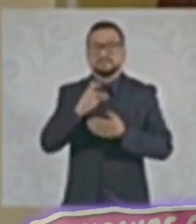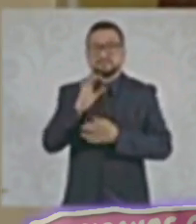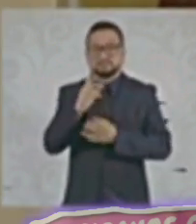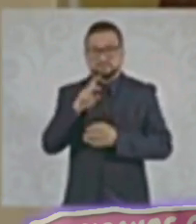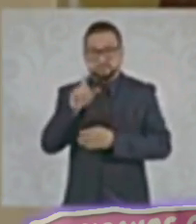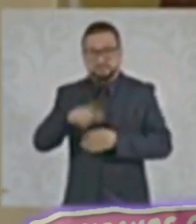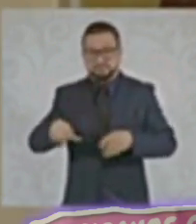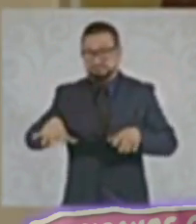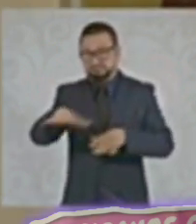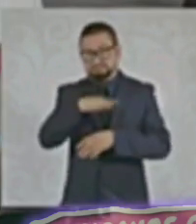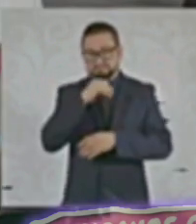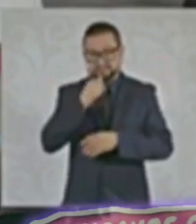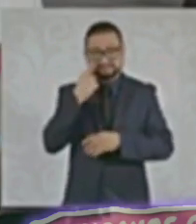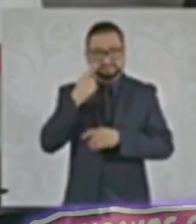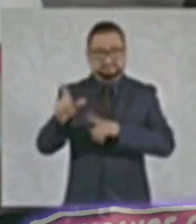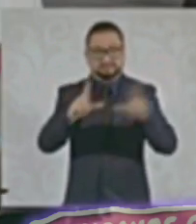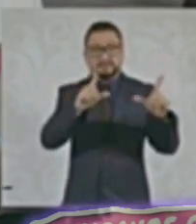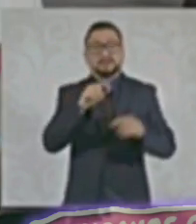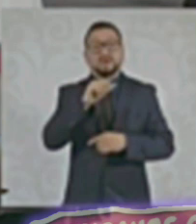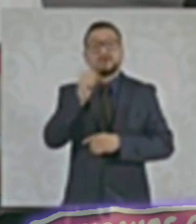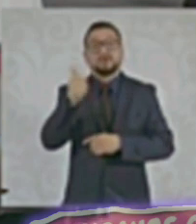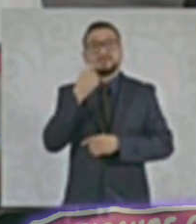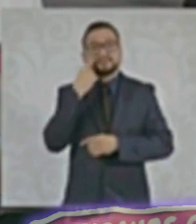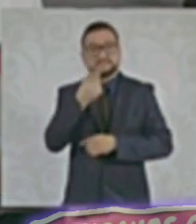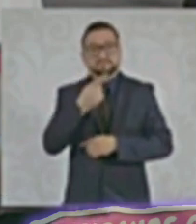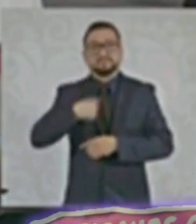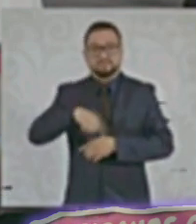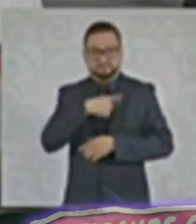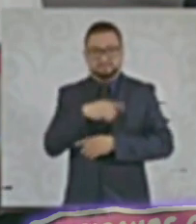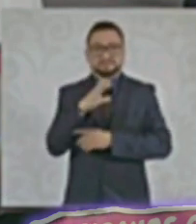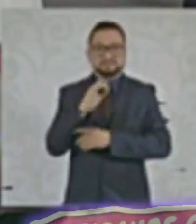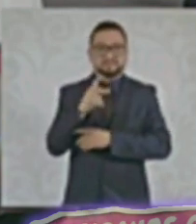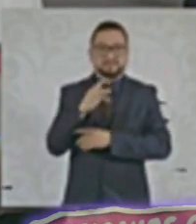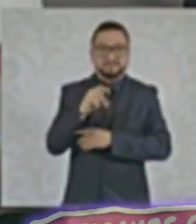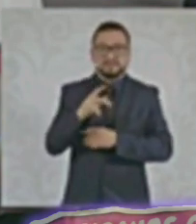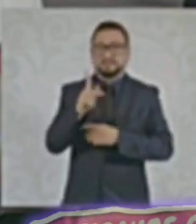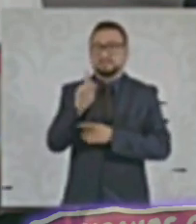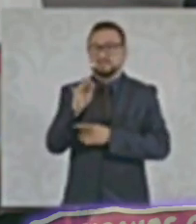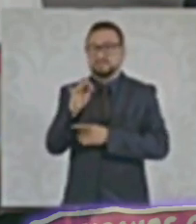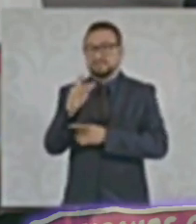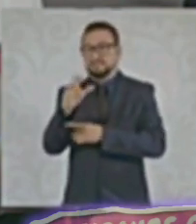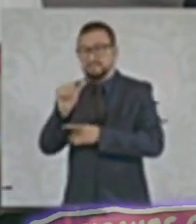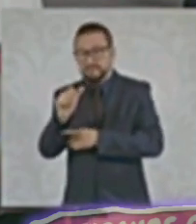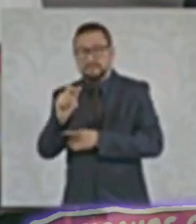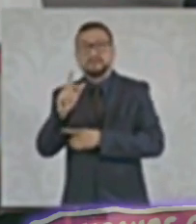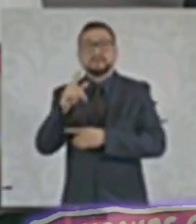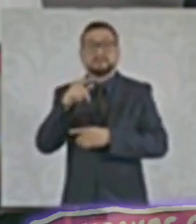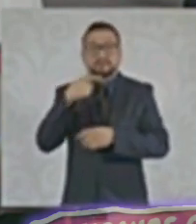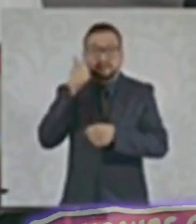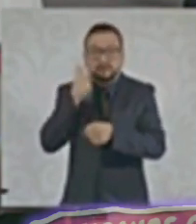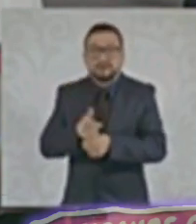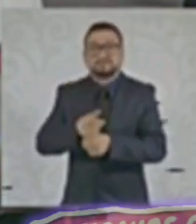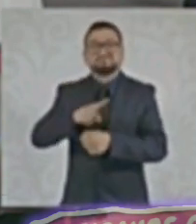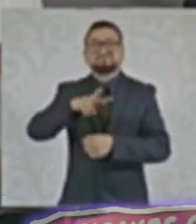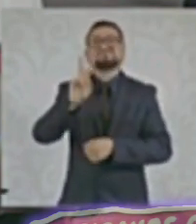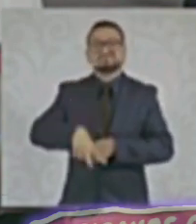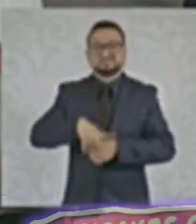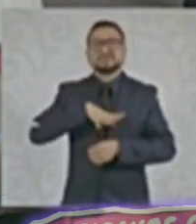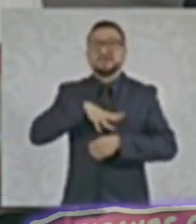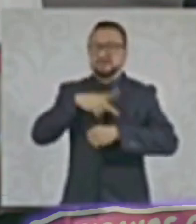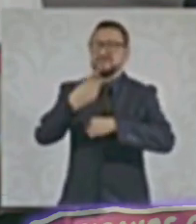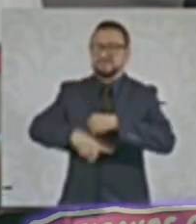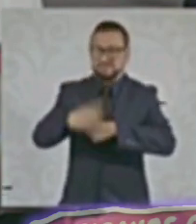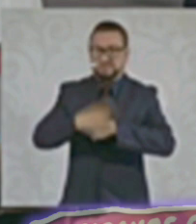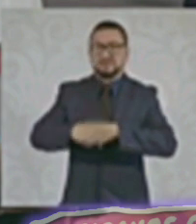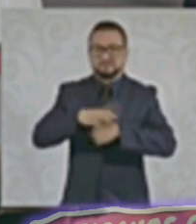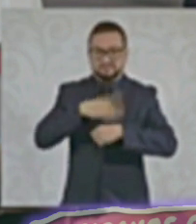favor. Nosotros entonces, Semarnat, la Profepa, confirmó estos daños, ¿verdad? El impacto al